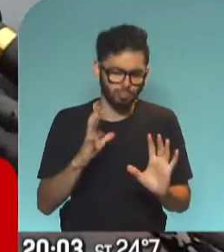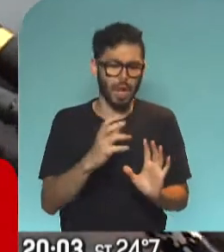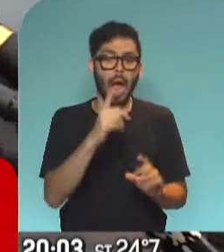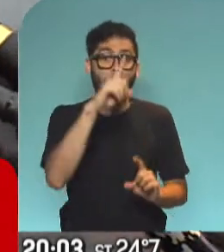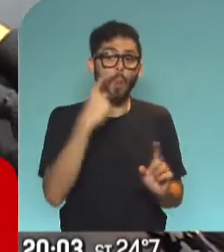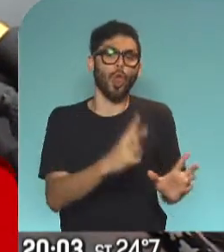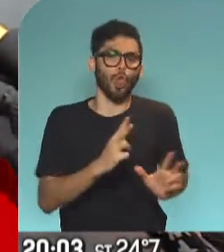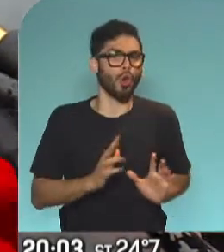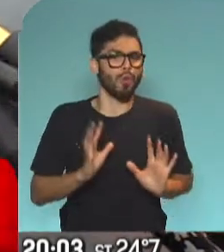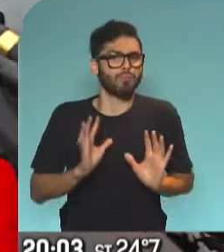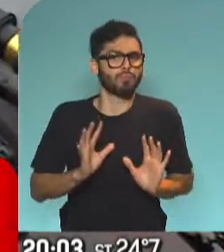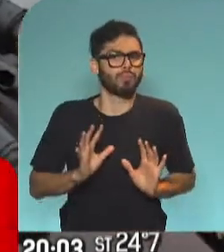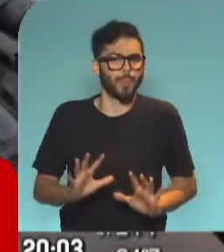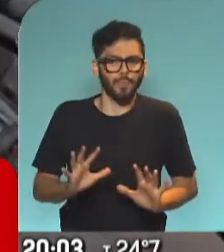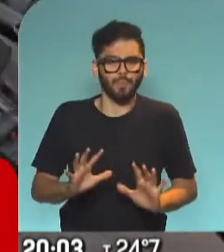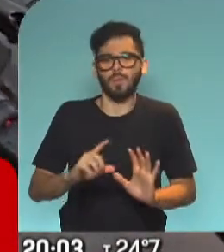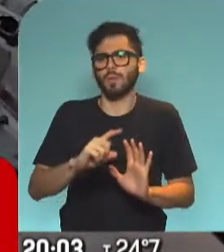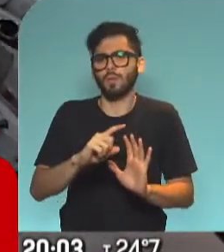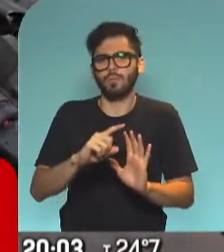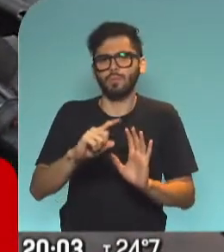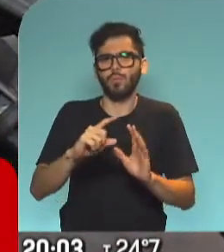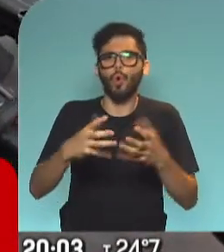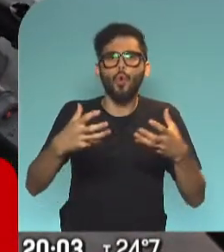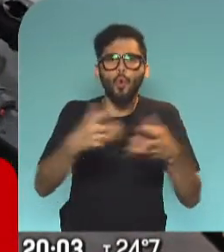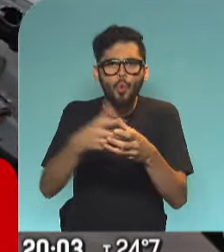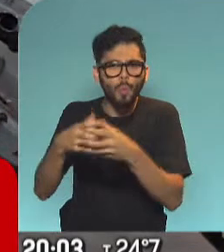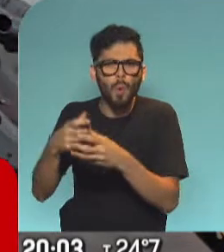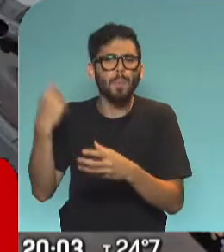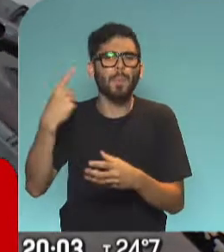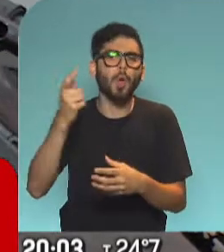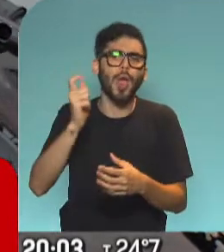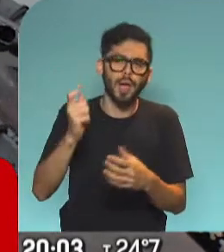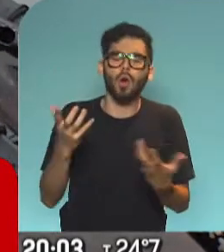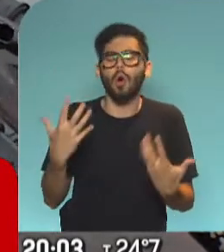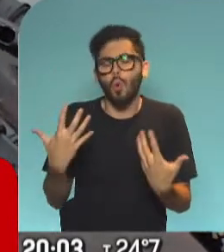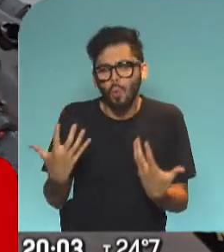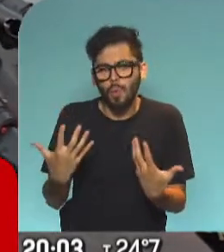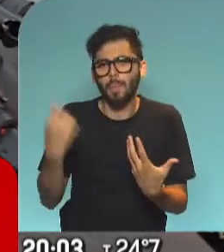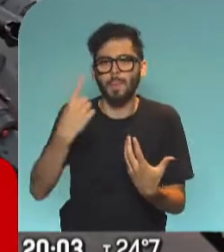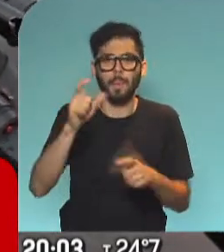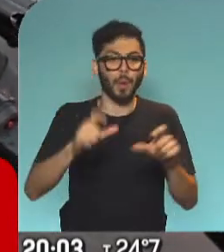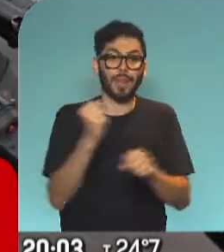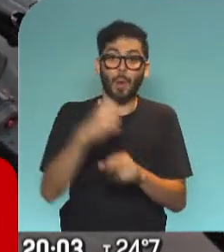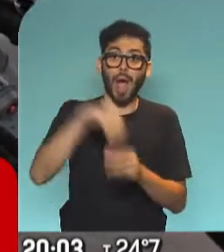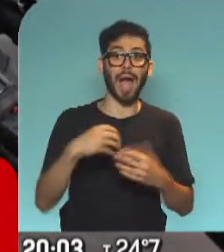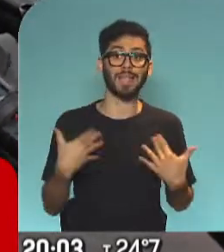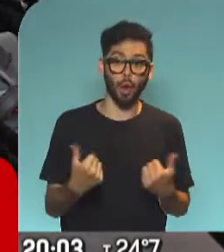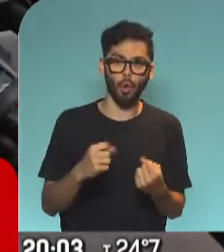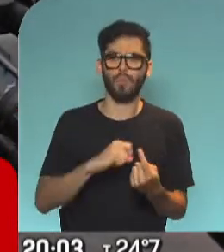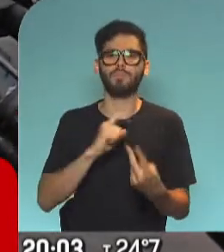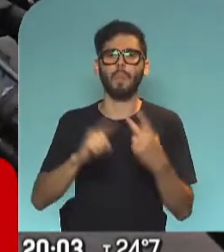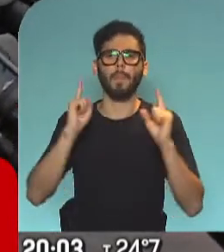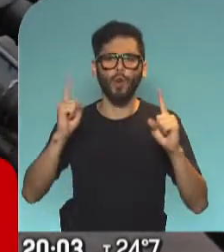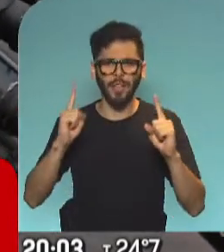una inclusión muy amplia de los grupos, con grupos, obviamente, del personal de salud, los docentes, es decir,